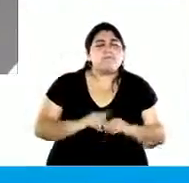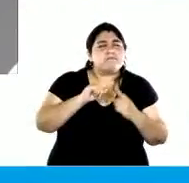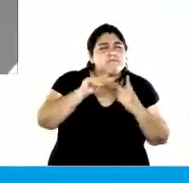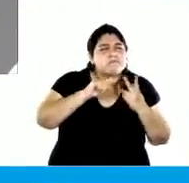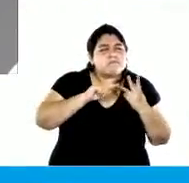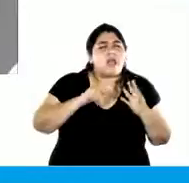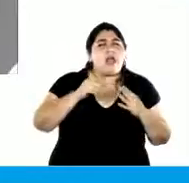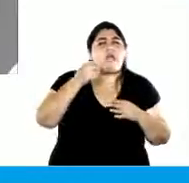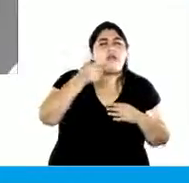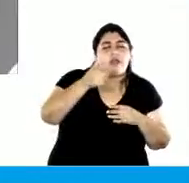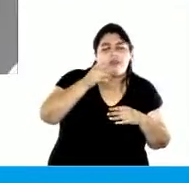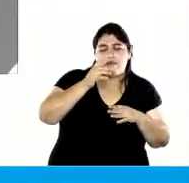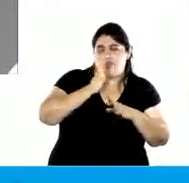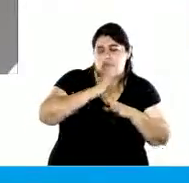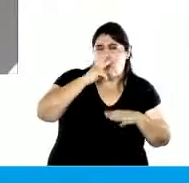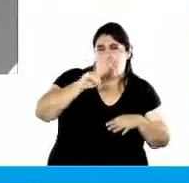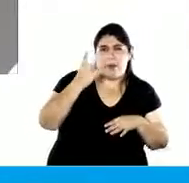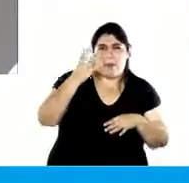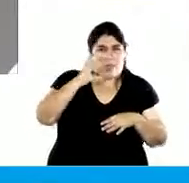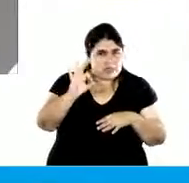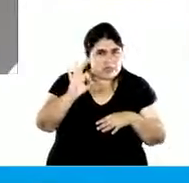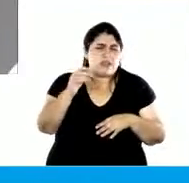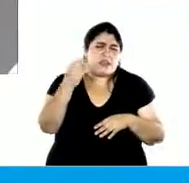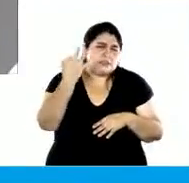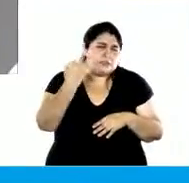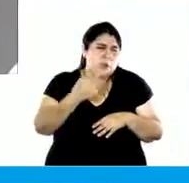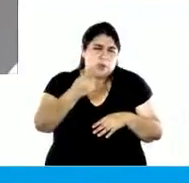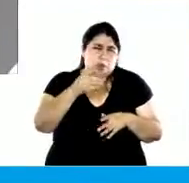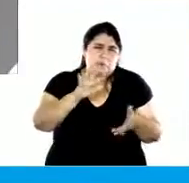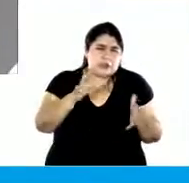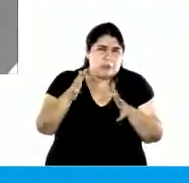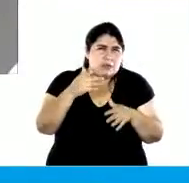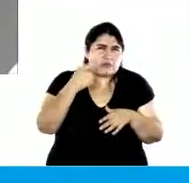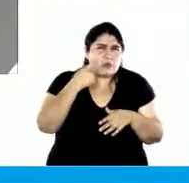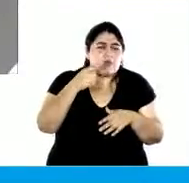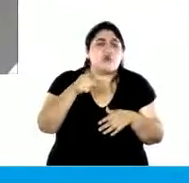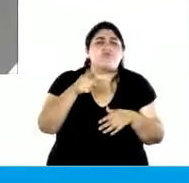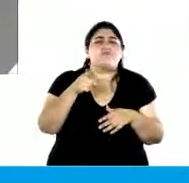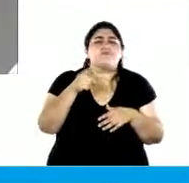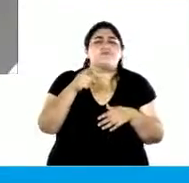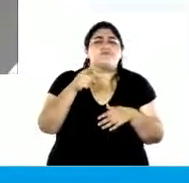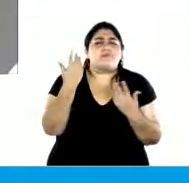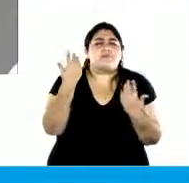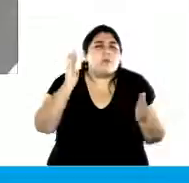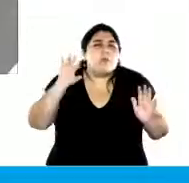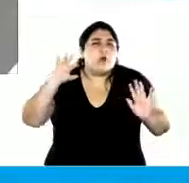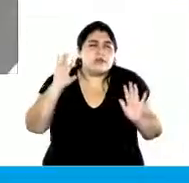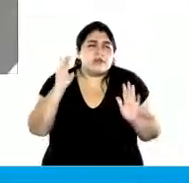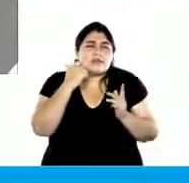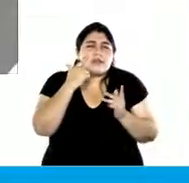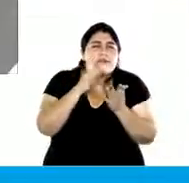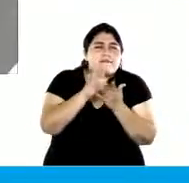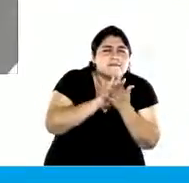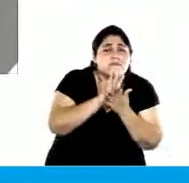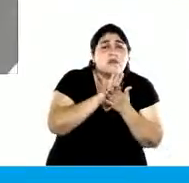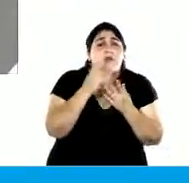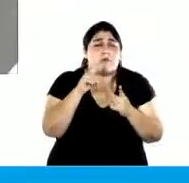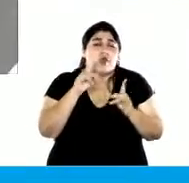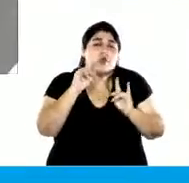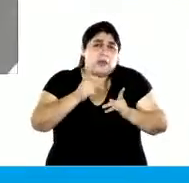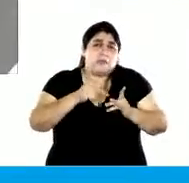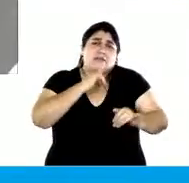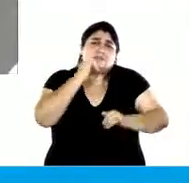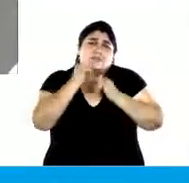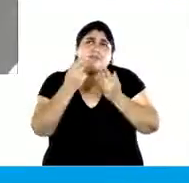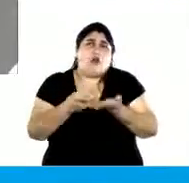del 2020, pero además porque seguramente nos vamos en un escenario de posibles nuevos cierres y creo que hay que recordarlo para que no vuelvan a